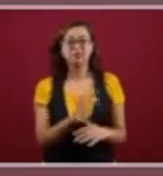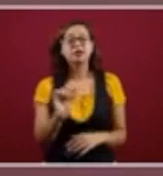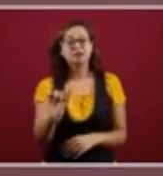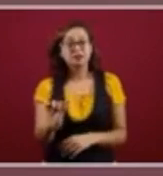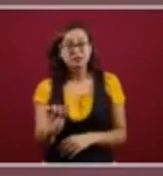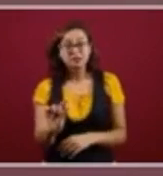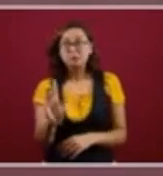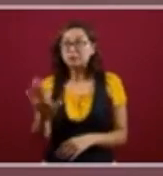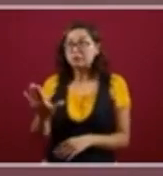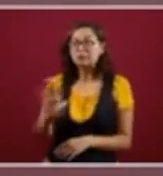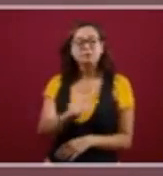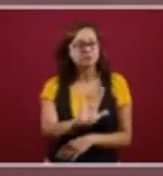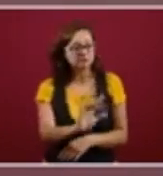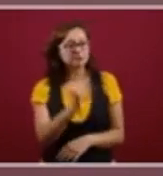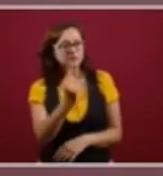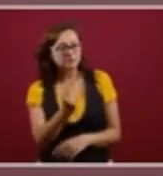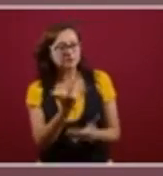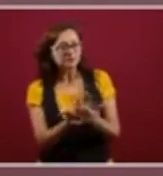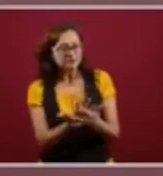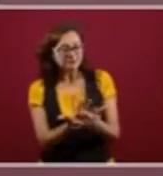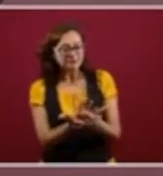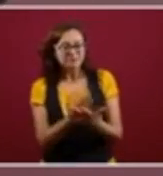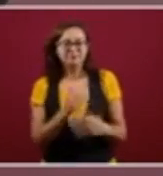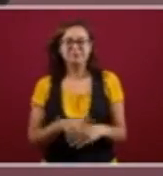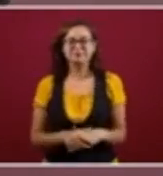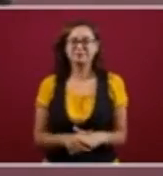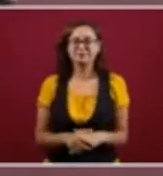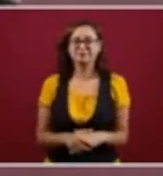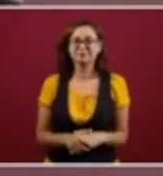permítame, pues no sucedió,